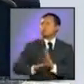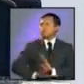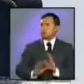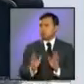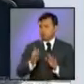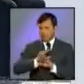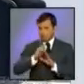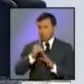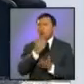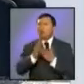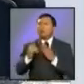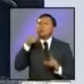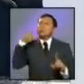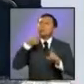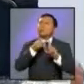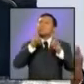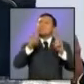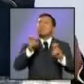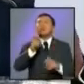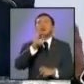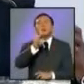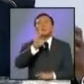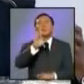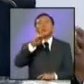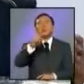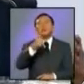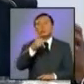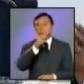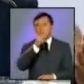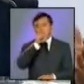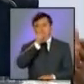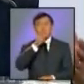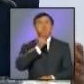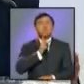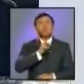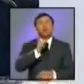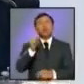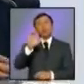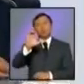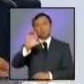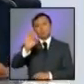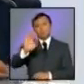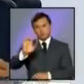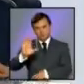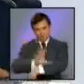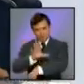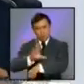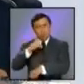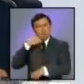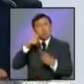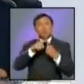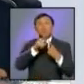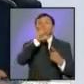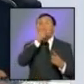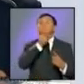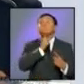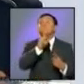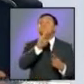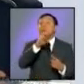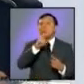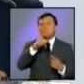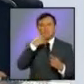corrupción no está y no ha estado en el Distrito Federal en el gobierno en los niveles